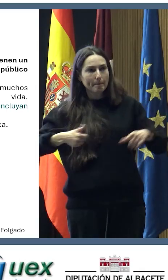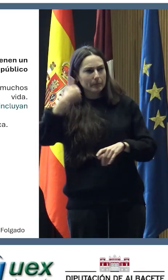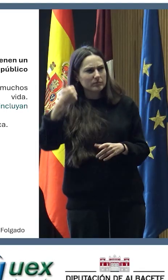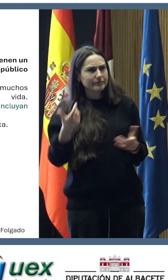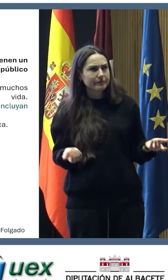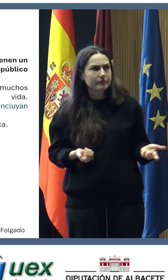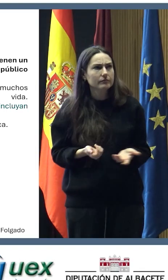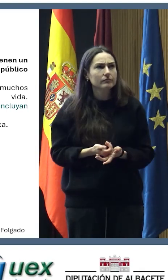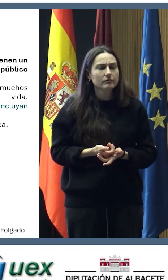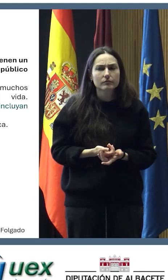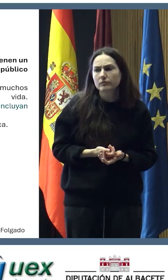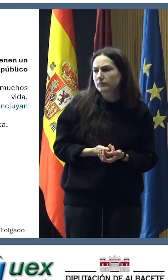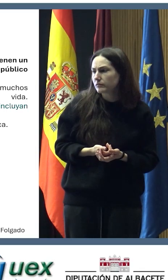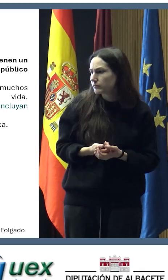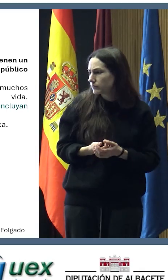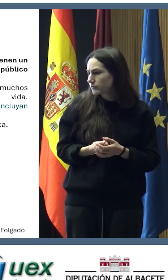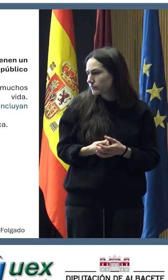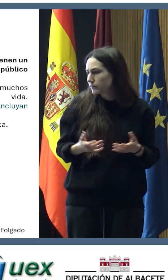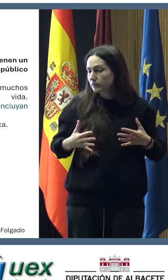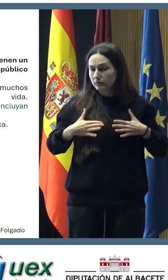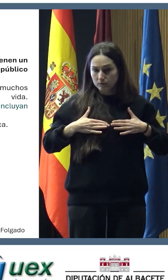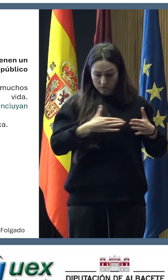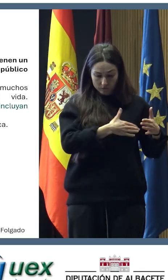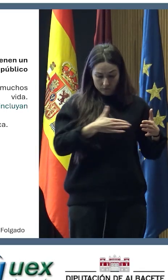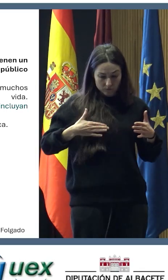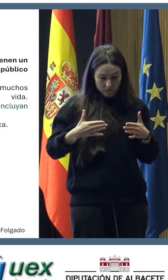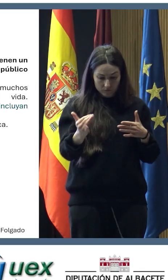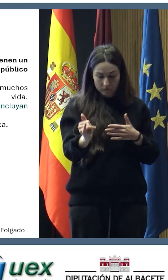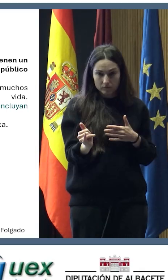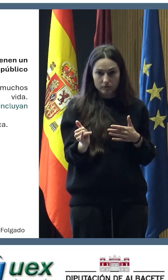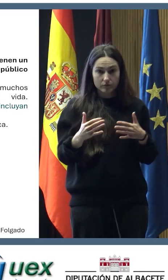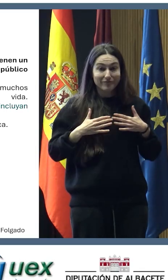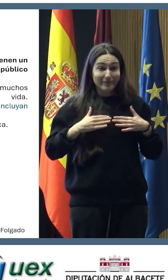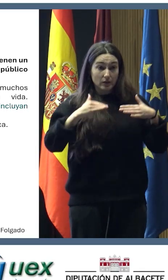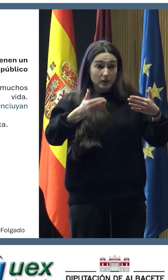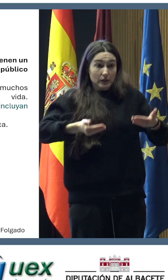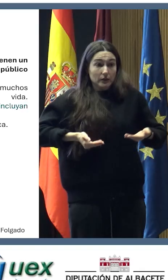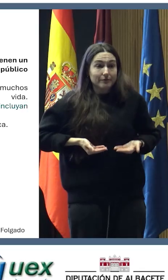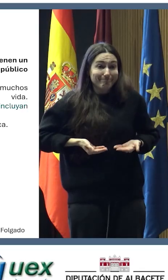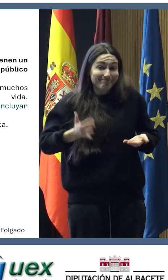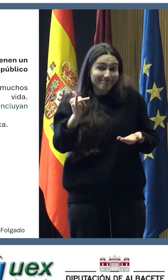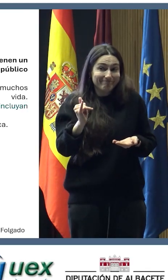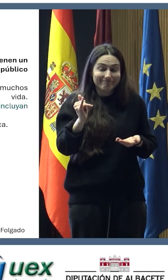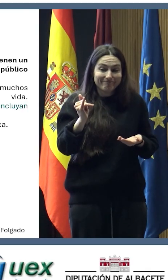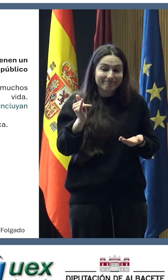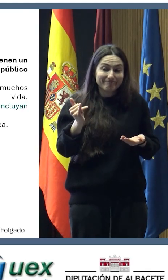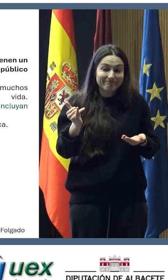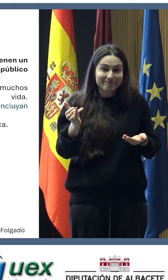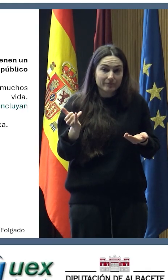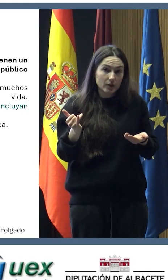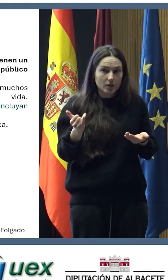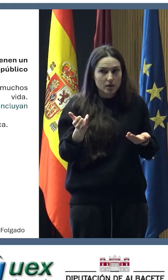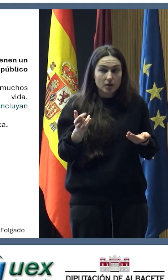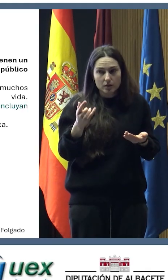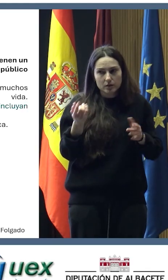Claro, tenemos ahí los pechotes, ¿no? Que siempre da